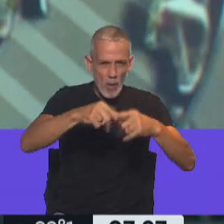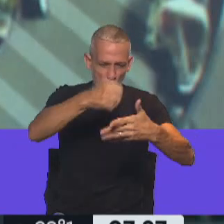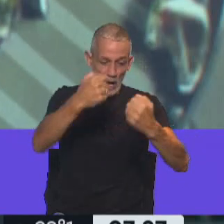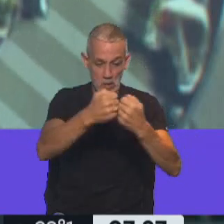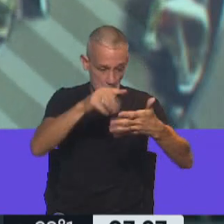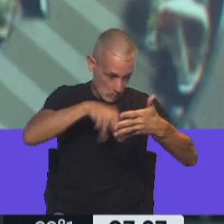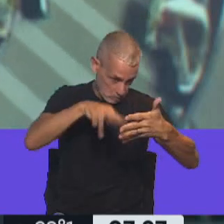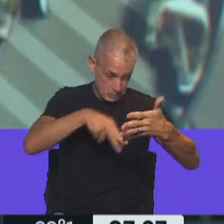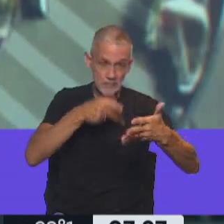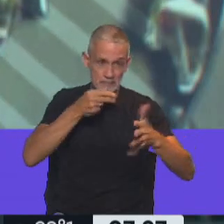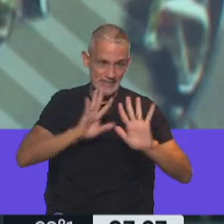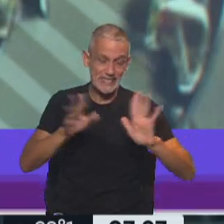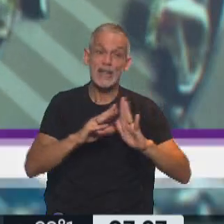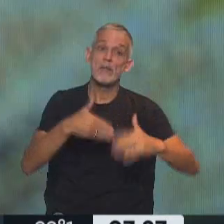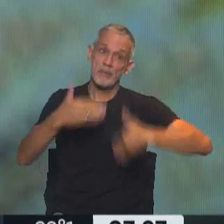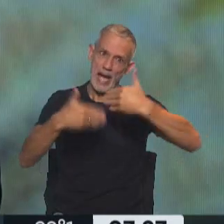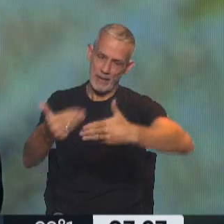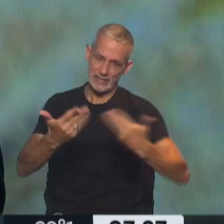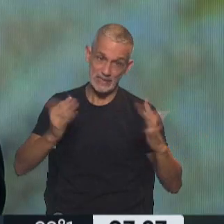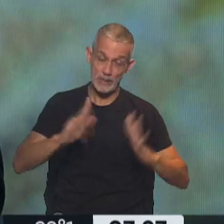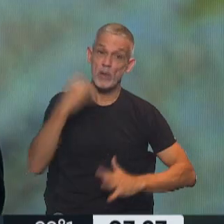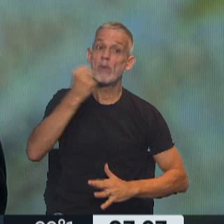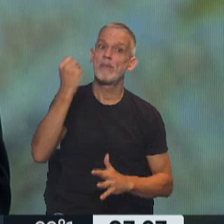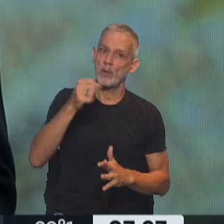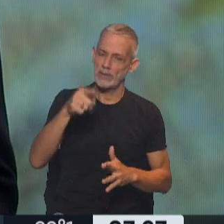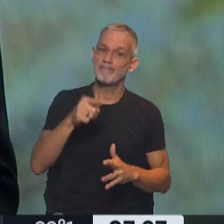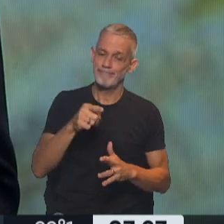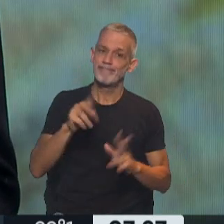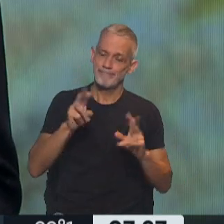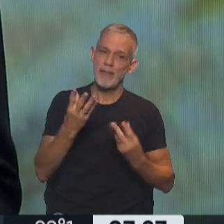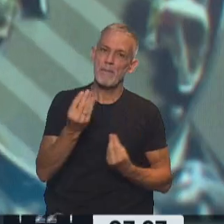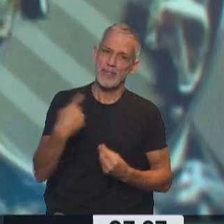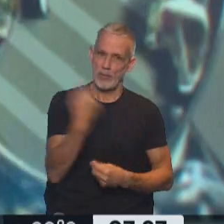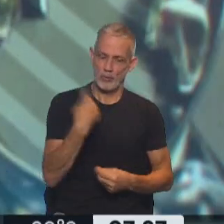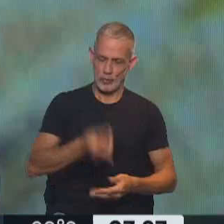muy interesante para avanzar en ese punto. Importantísimo, porque ese es uno de los mayores temores, ¿no? Así es. Gracias, Flor.